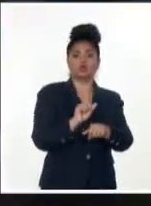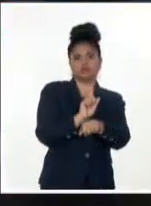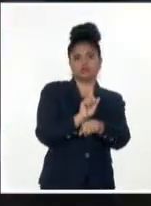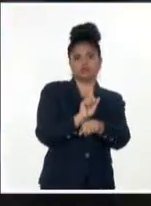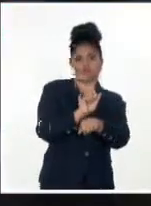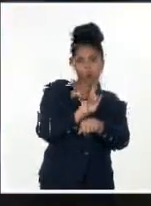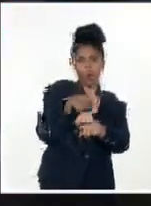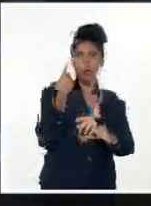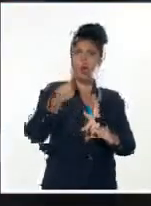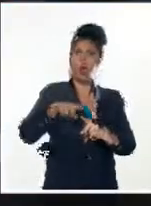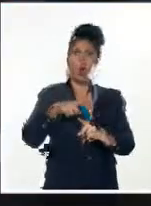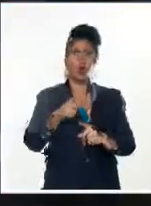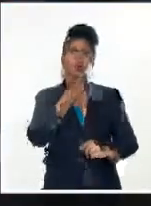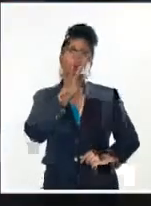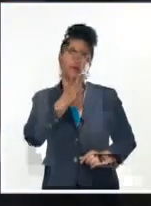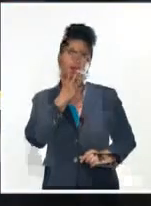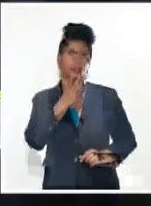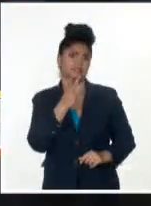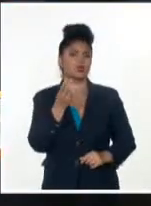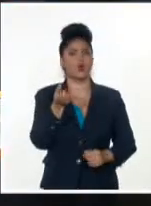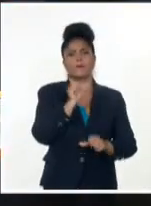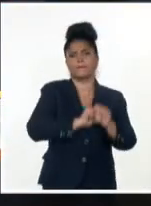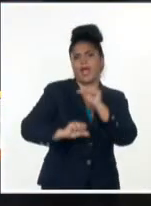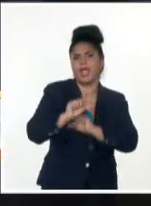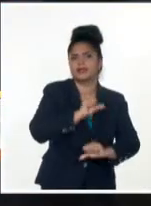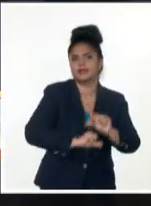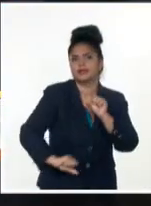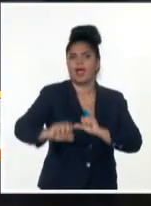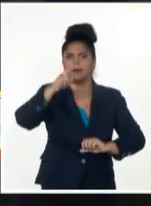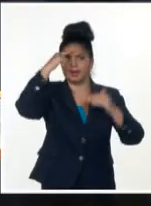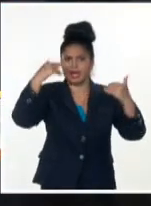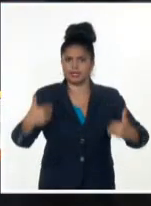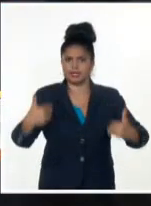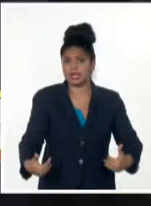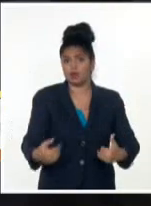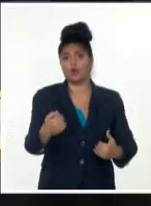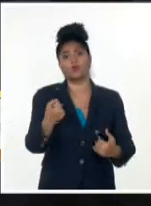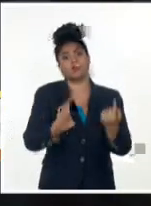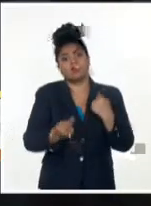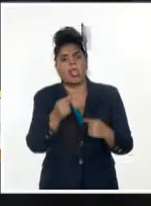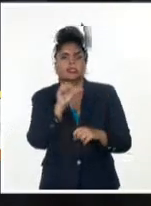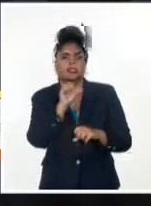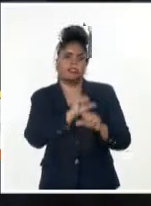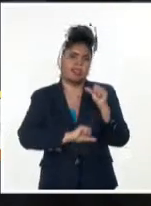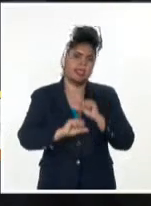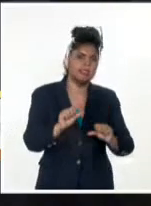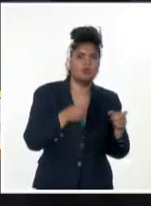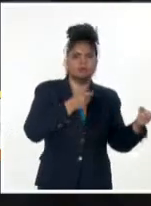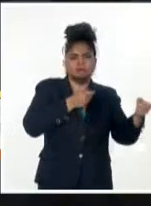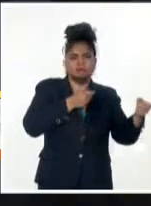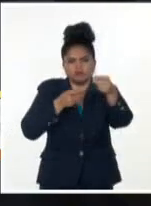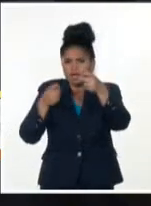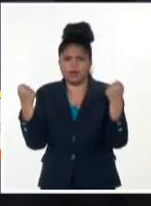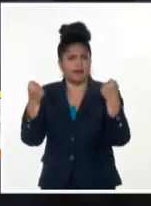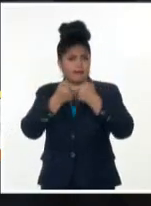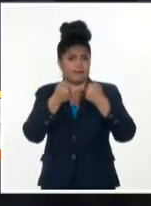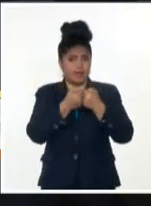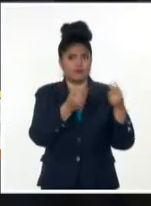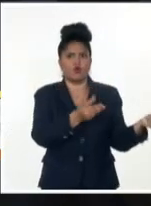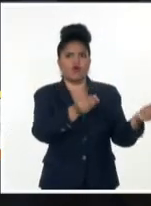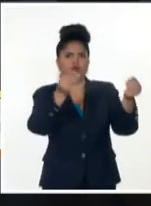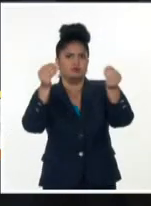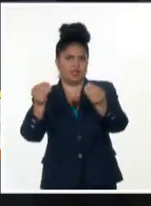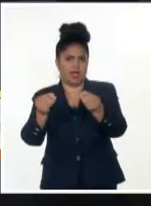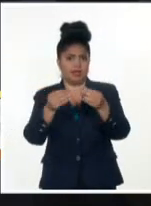tratamiento médico, así como camiones y remolques para el transporte de equipos pesados, informó el presidente Biden. Recordemos que esto